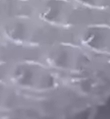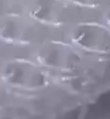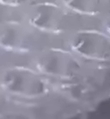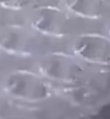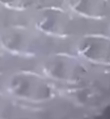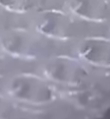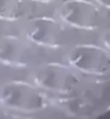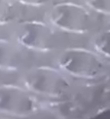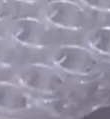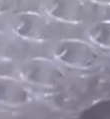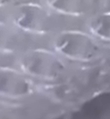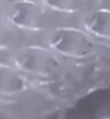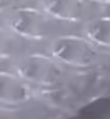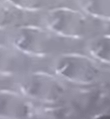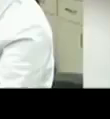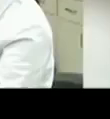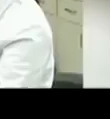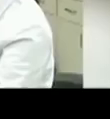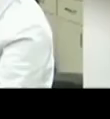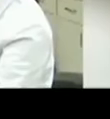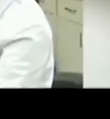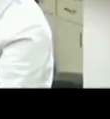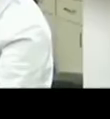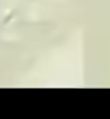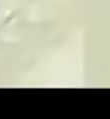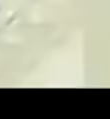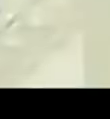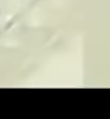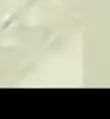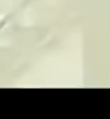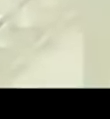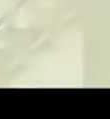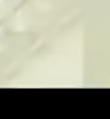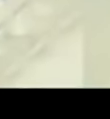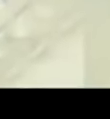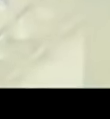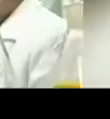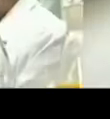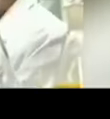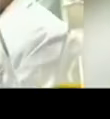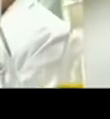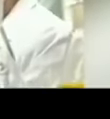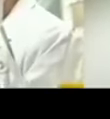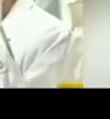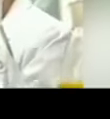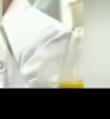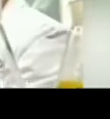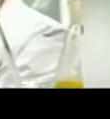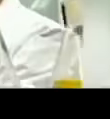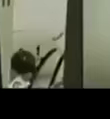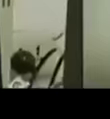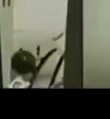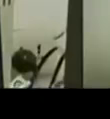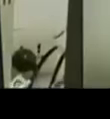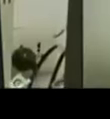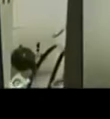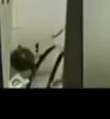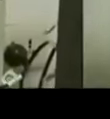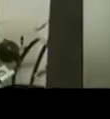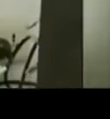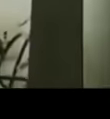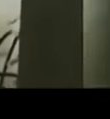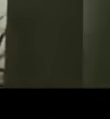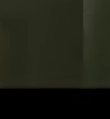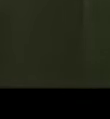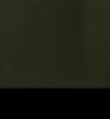una epidemia es la incertidumbre acerca de la capacidad que tiene la ciencia para contrarrestarla. En este caso,